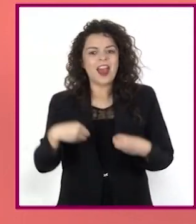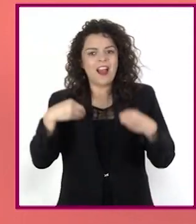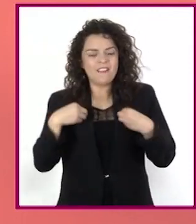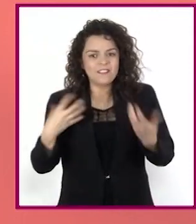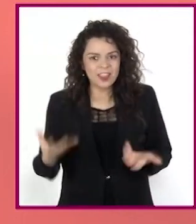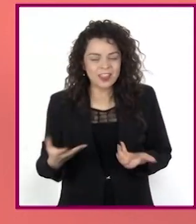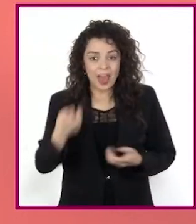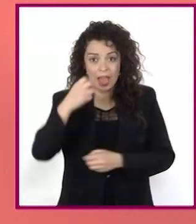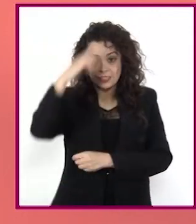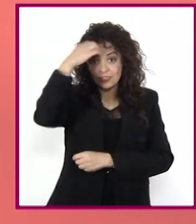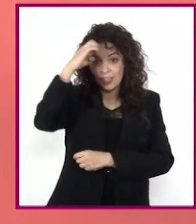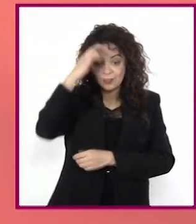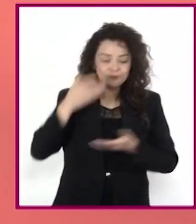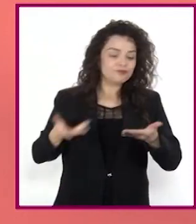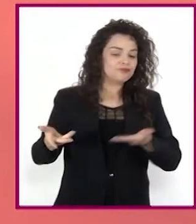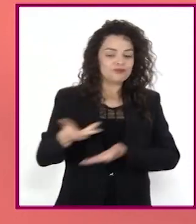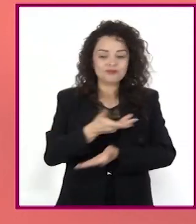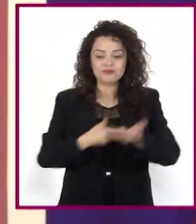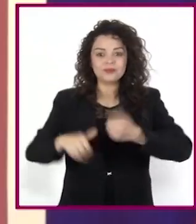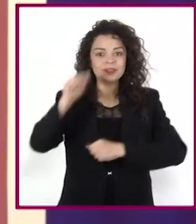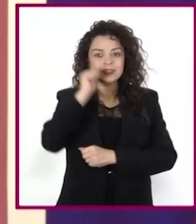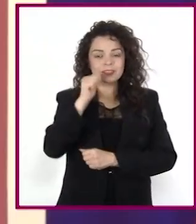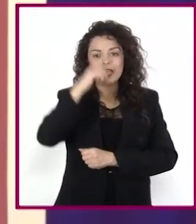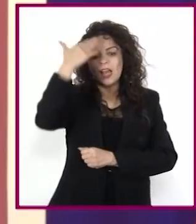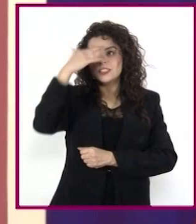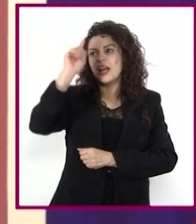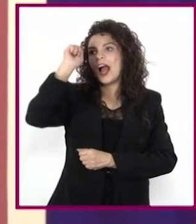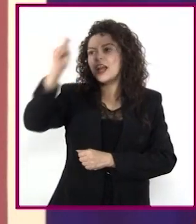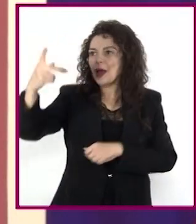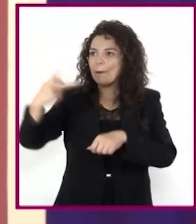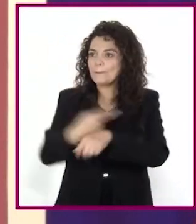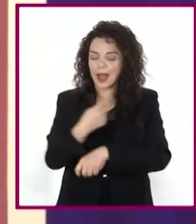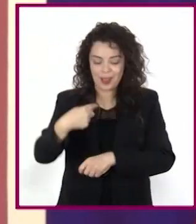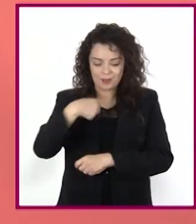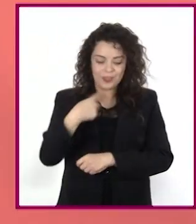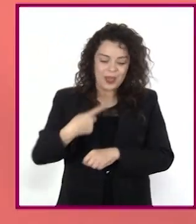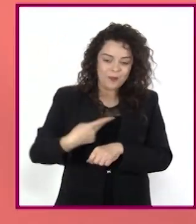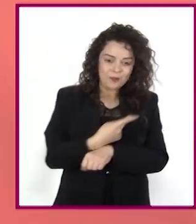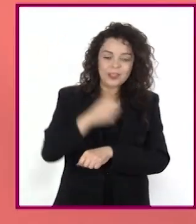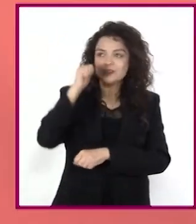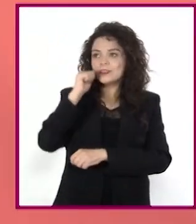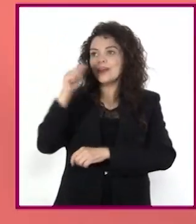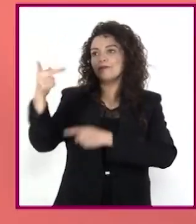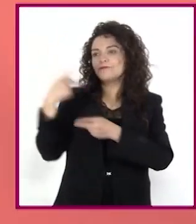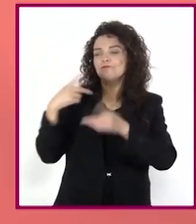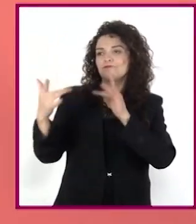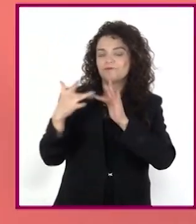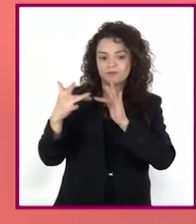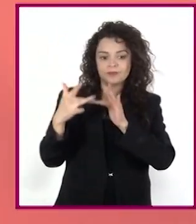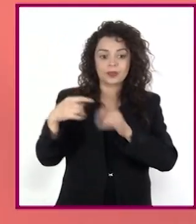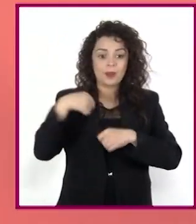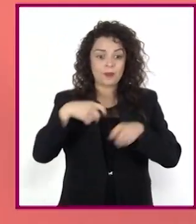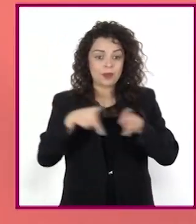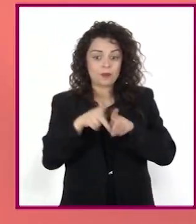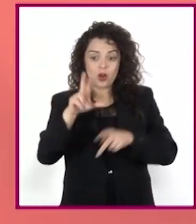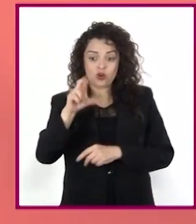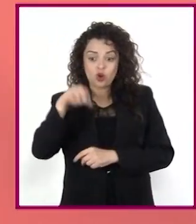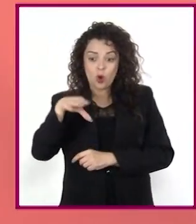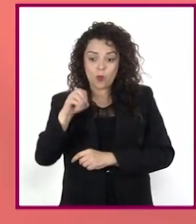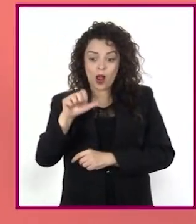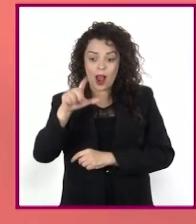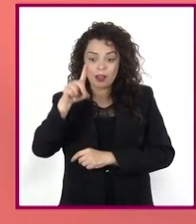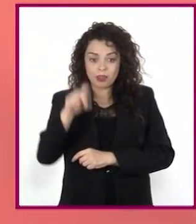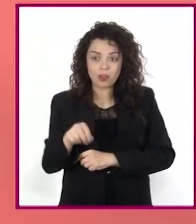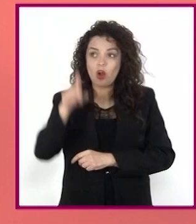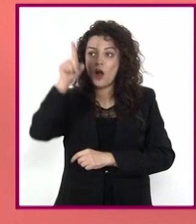vivencias y enterarnos de lo que le pasa al otro, obviamente. De hecho, mi primo, Romualdo, me mandó desde California